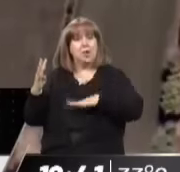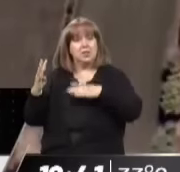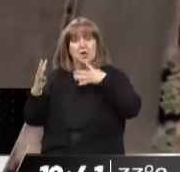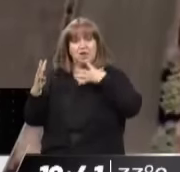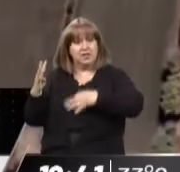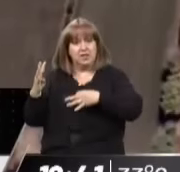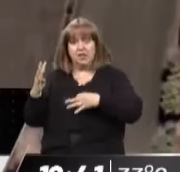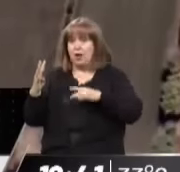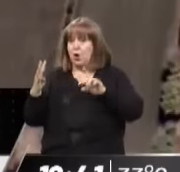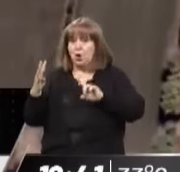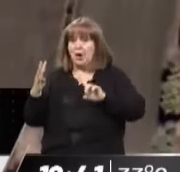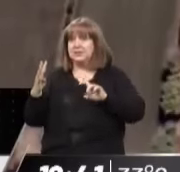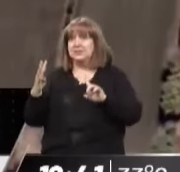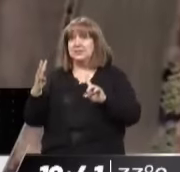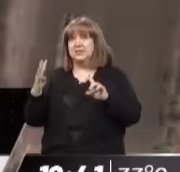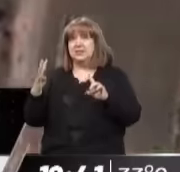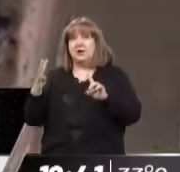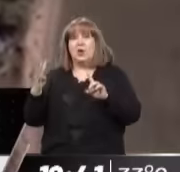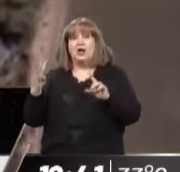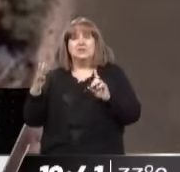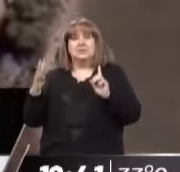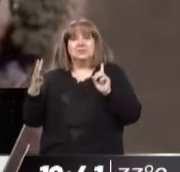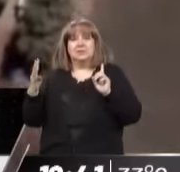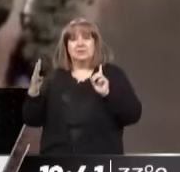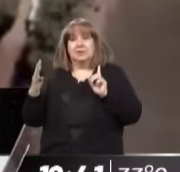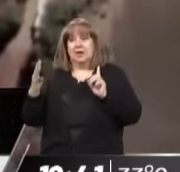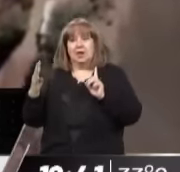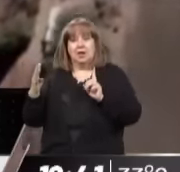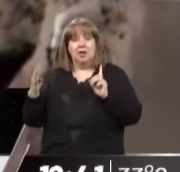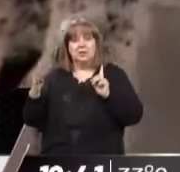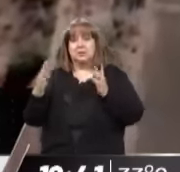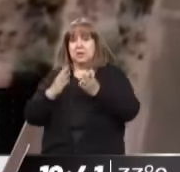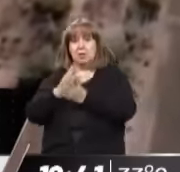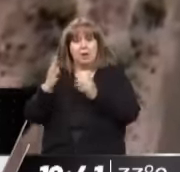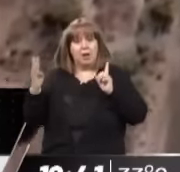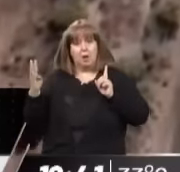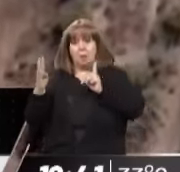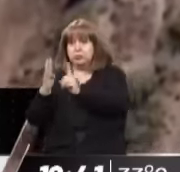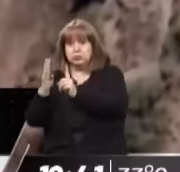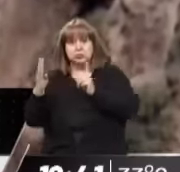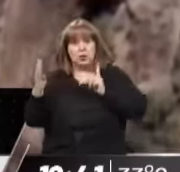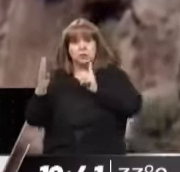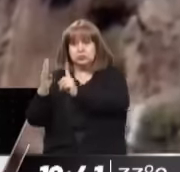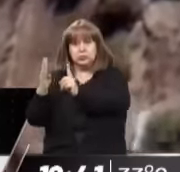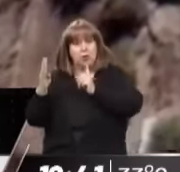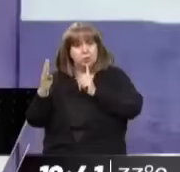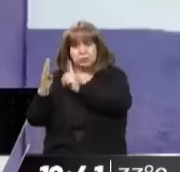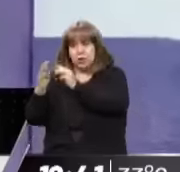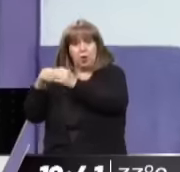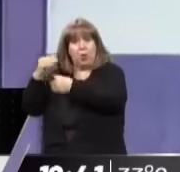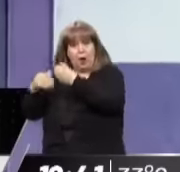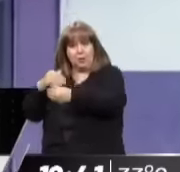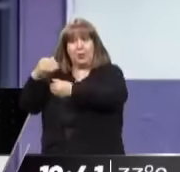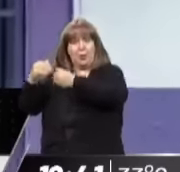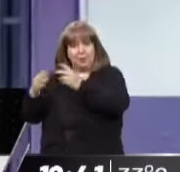es una cuestión de que apareció de un día para el otro, sino es una cuestión o una noticia que tiene que ver